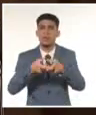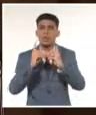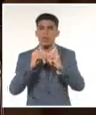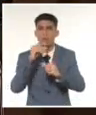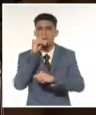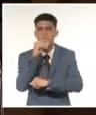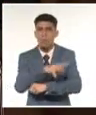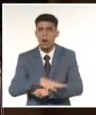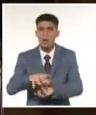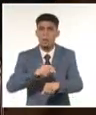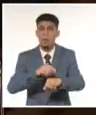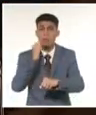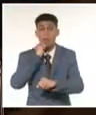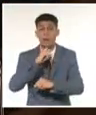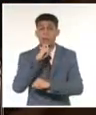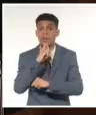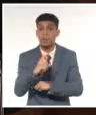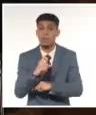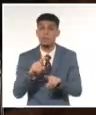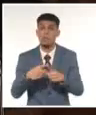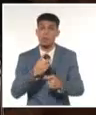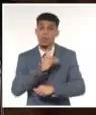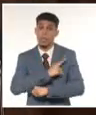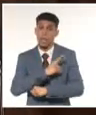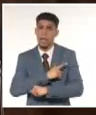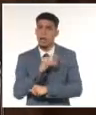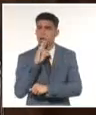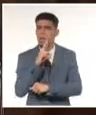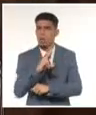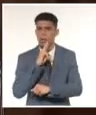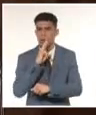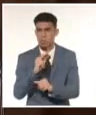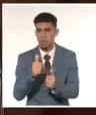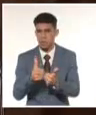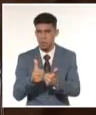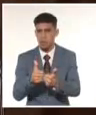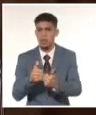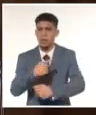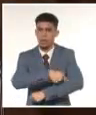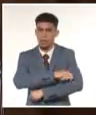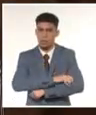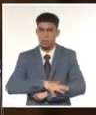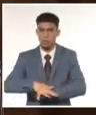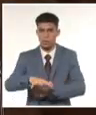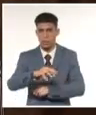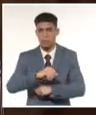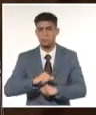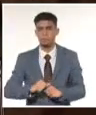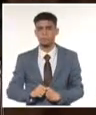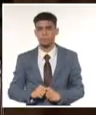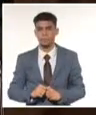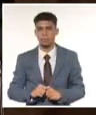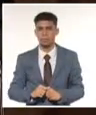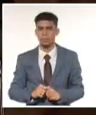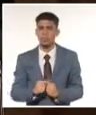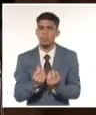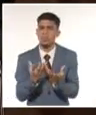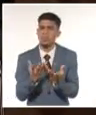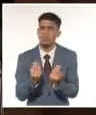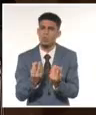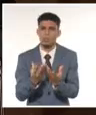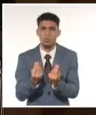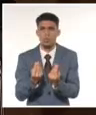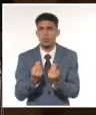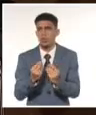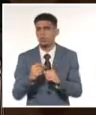uno de los momentos más desafiantes de un año sumamente difícil. Tenemos muchos ejemplos que estamos viendo todas